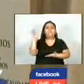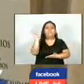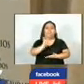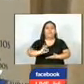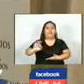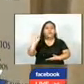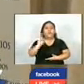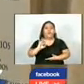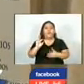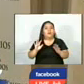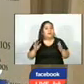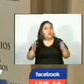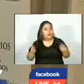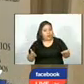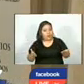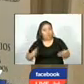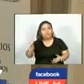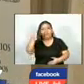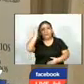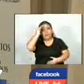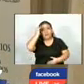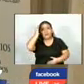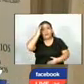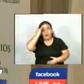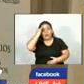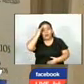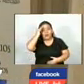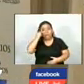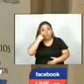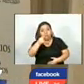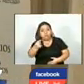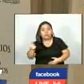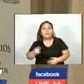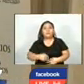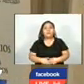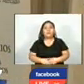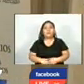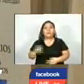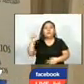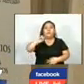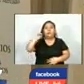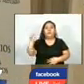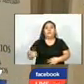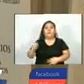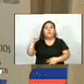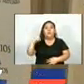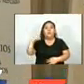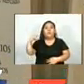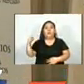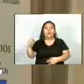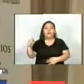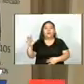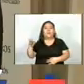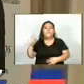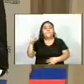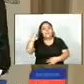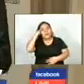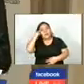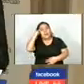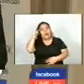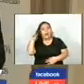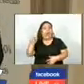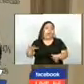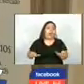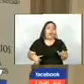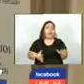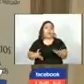poder enfrentar la realidad. Un 10%, por el contrario, menciona que hay veces